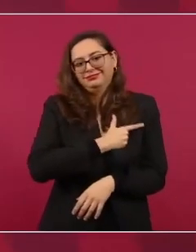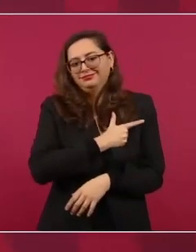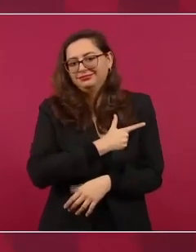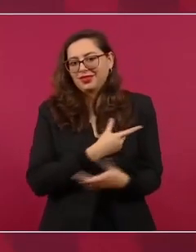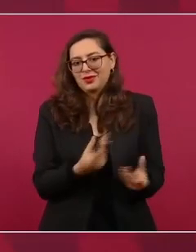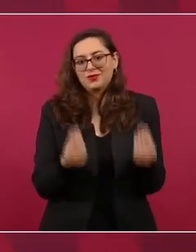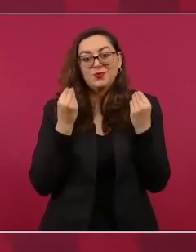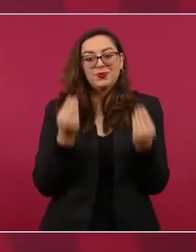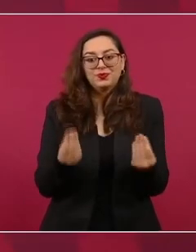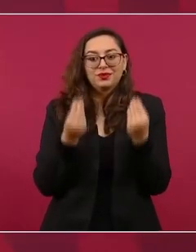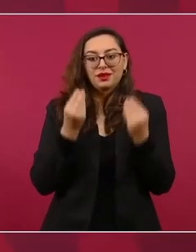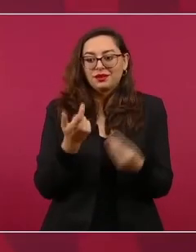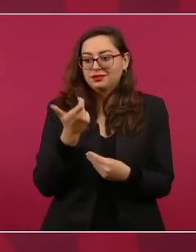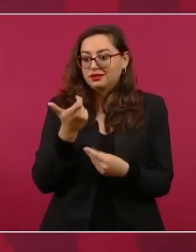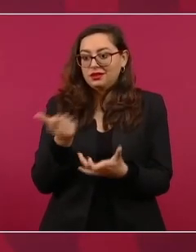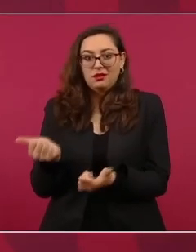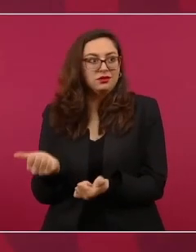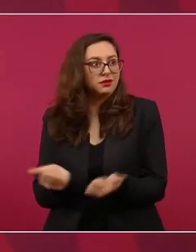sacan,